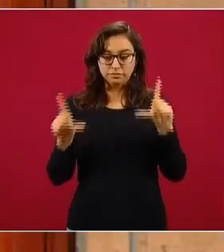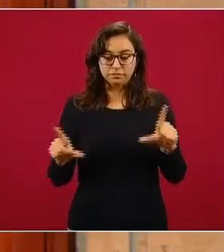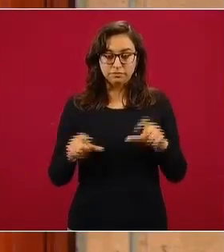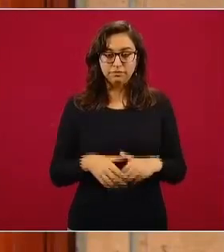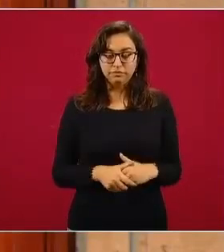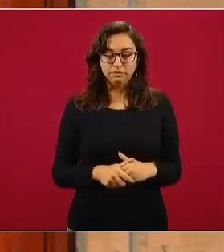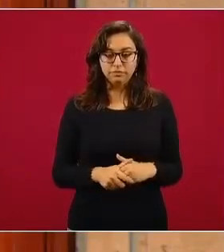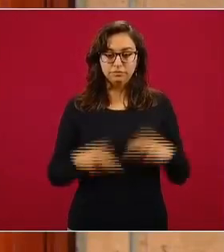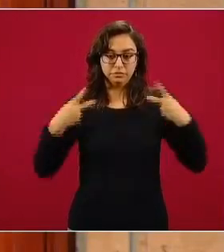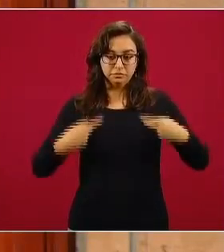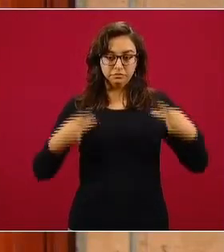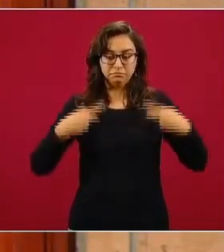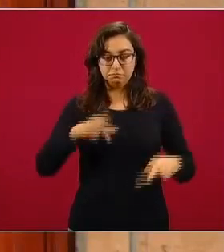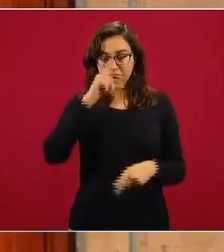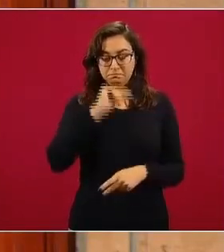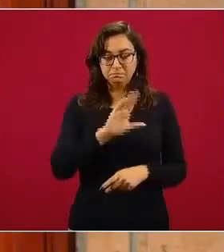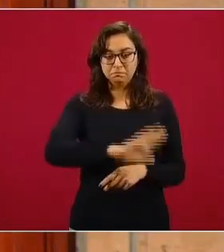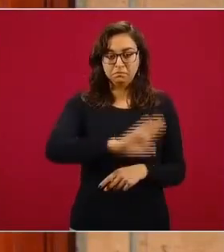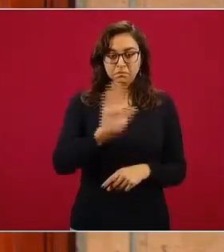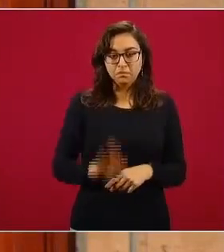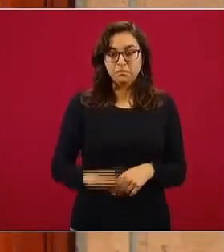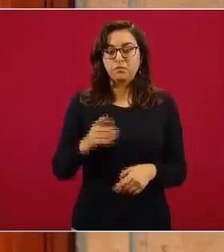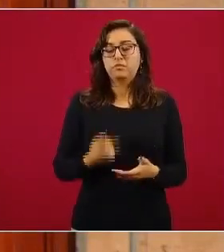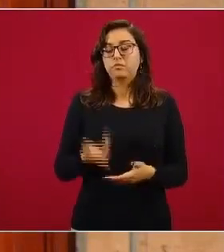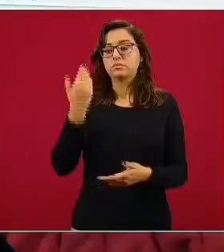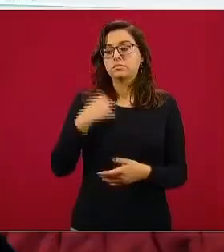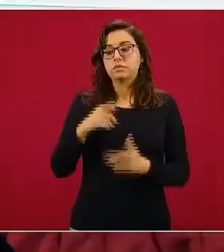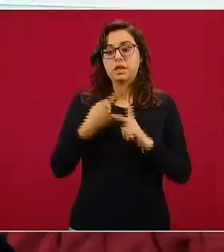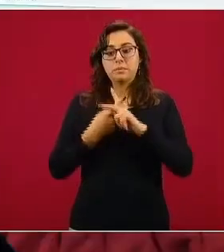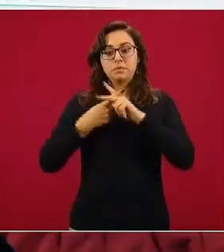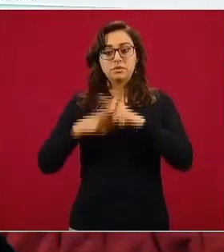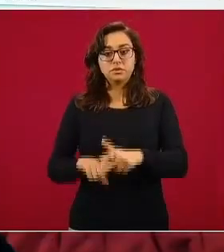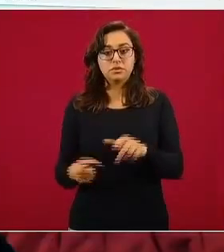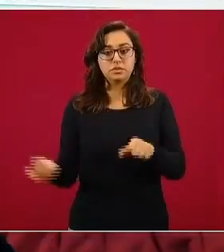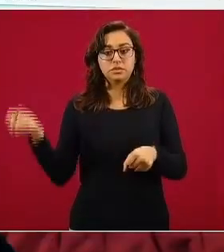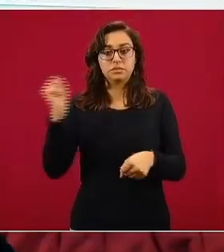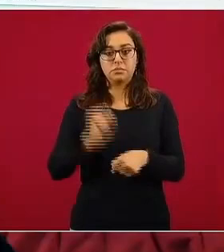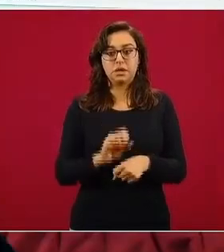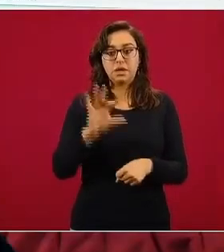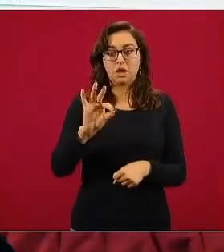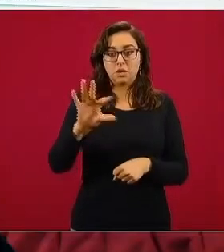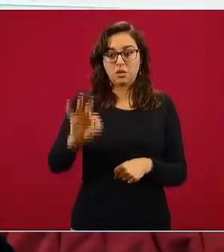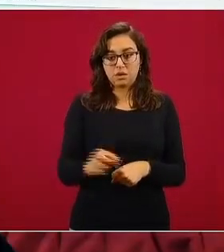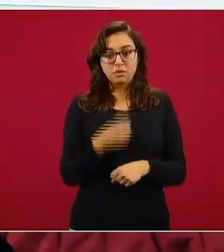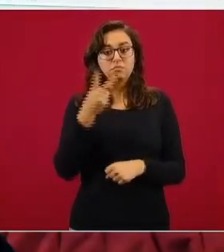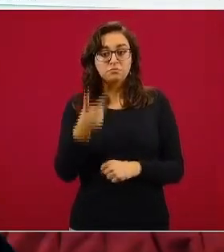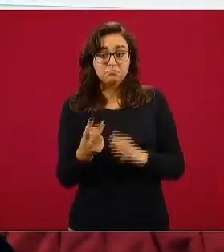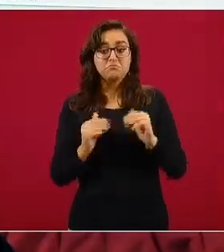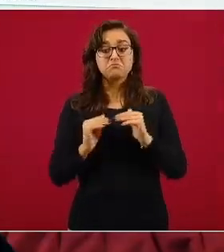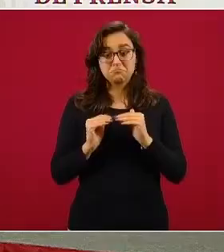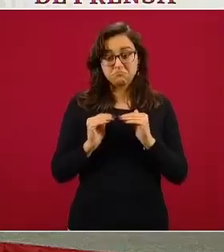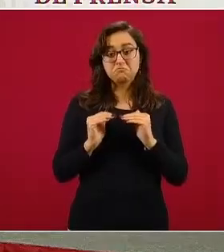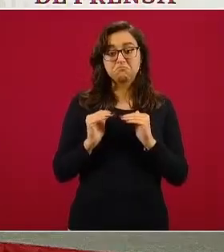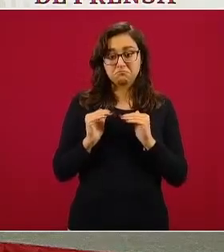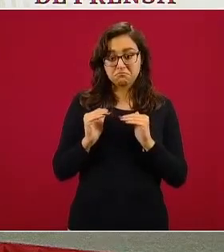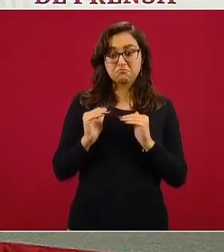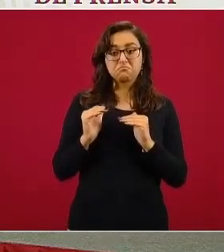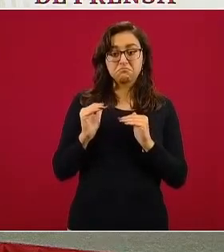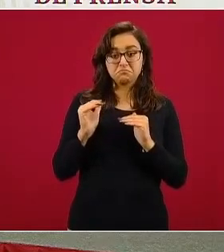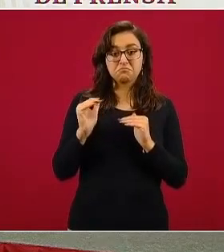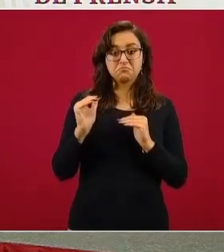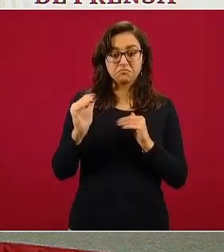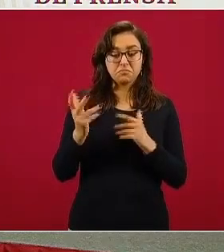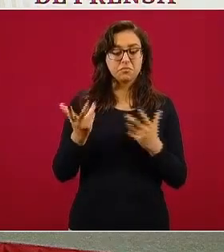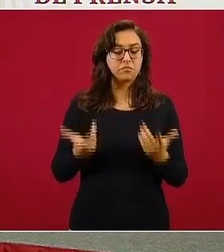las defunciones. Ayer que abríamos la semana 42, veíamos este incremento que se mantiene el día de hoy, no ha